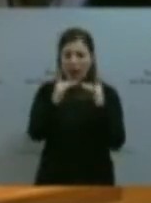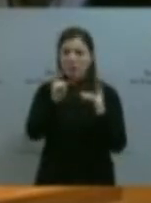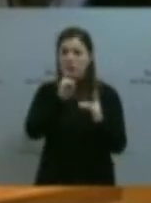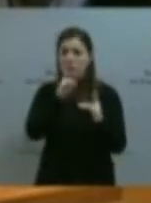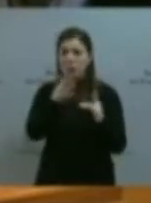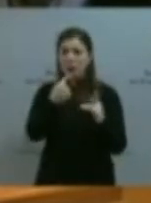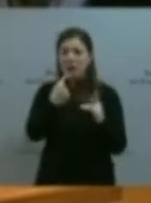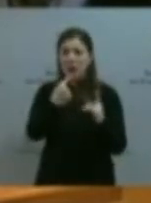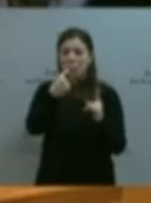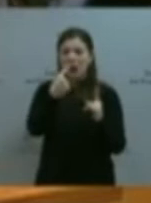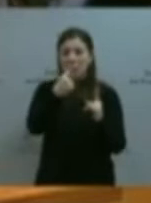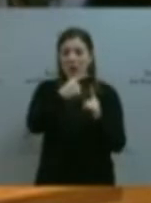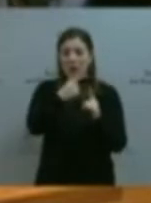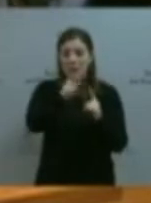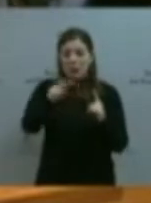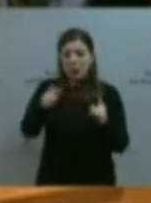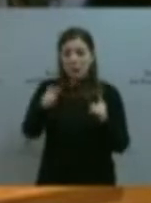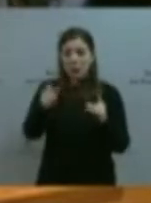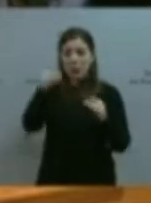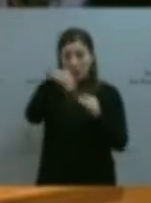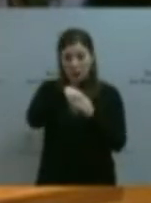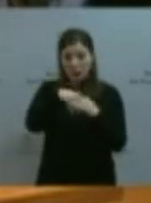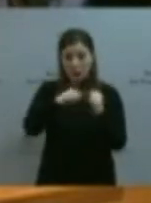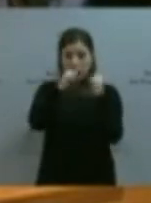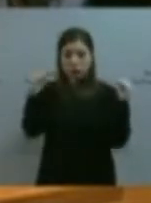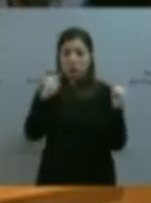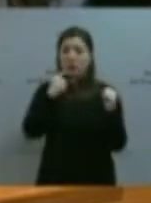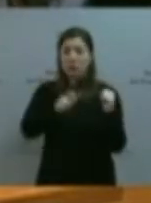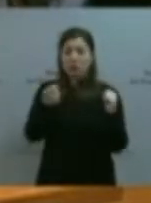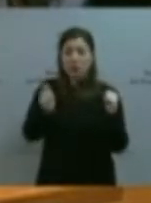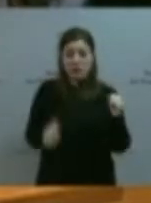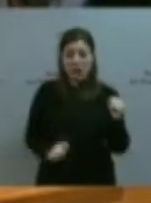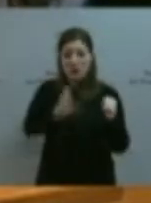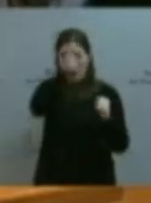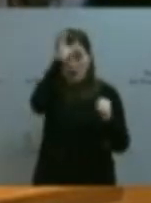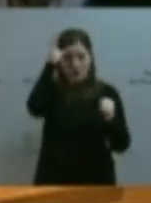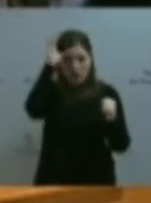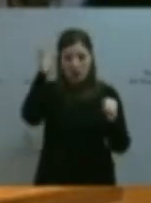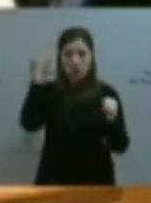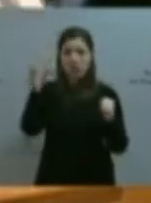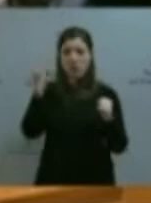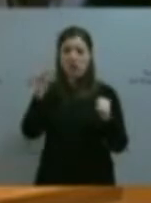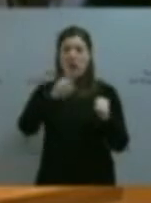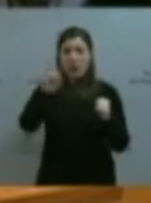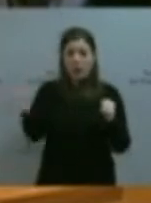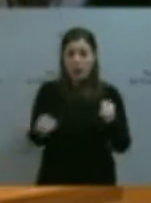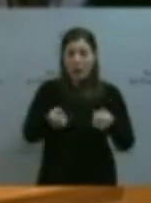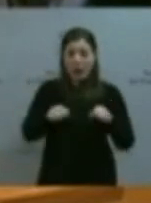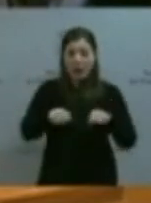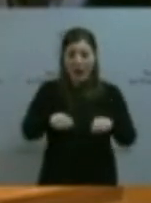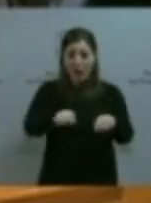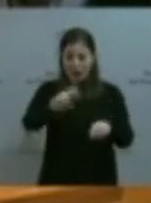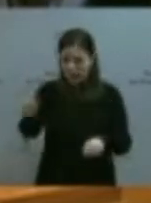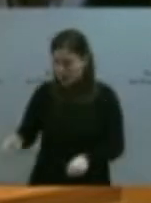y las profesionales que están en esos centros, enfermeras, TCAES, celadores, están con una saturación, están atendiendo a 100 pacientes